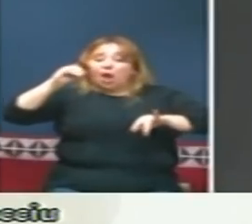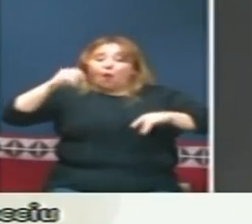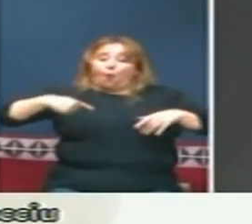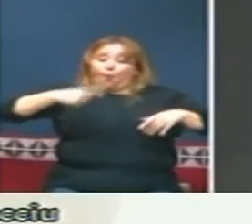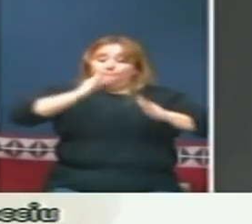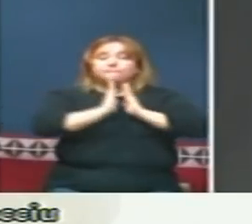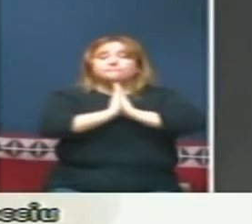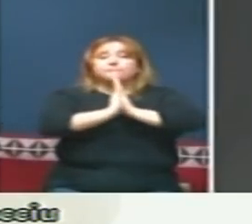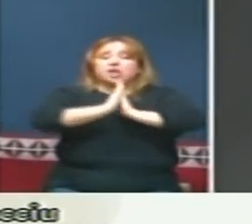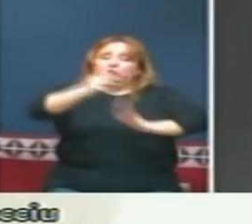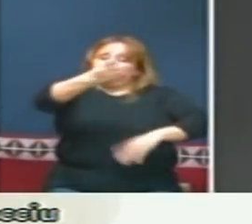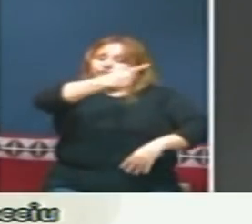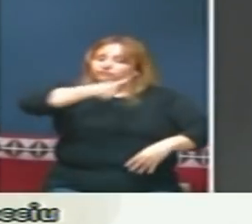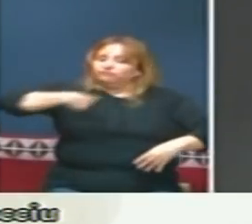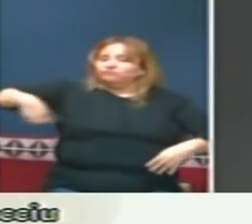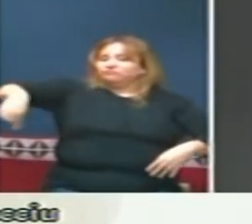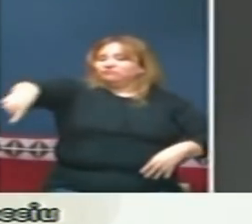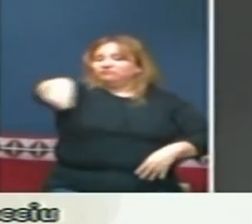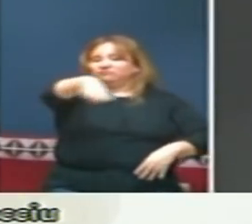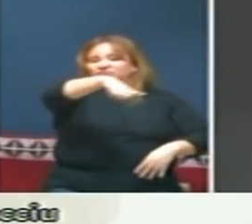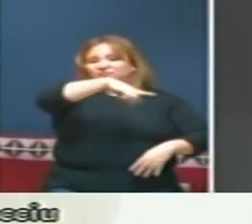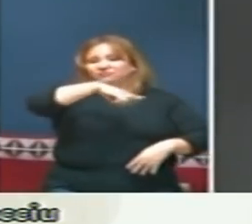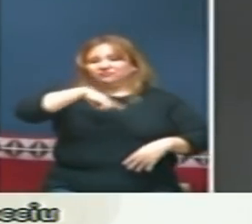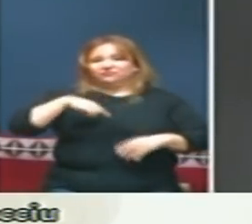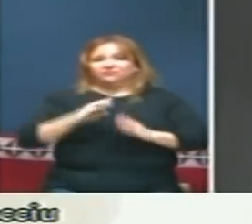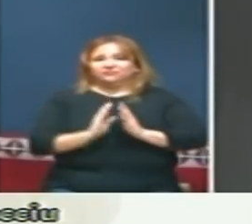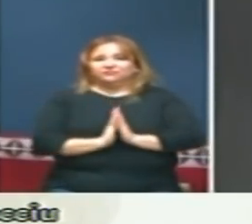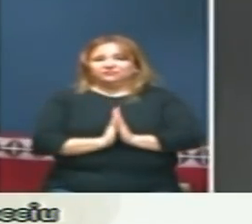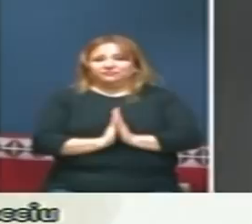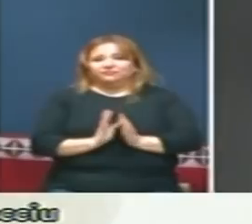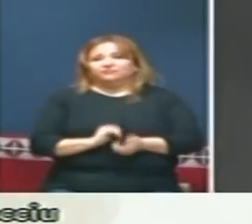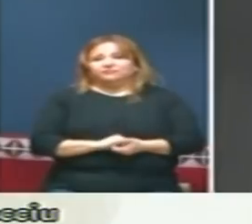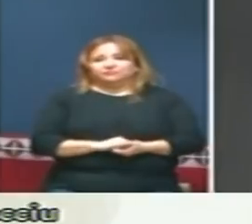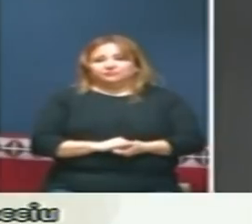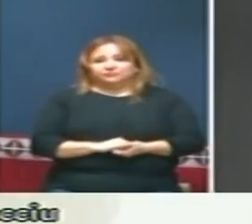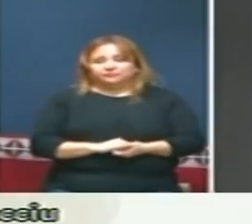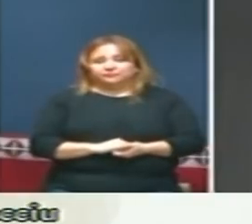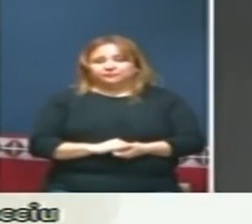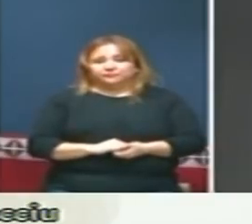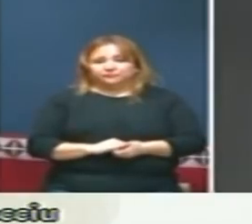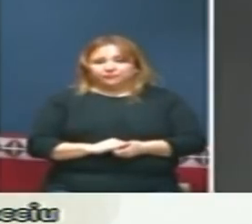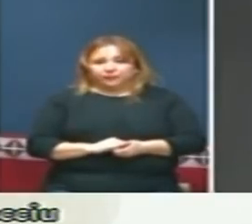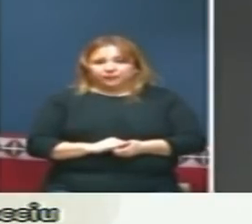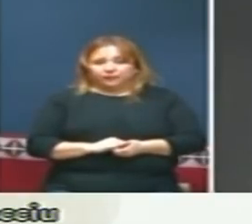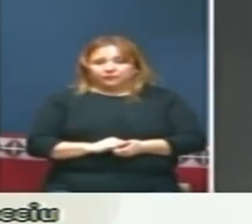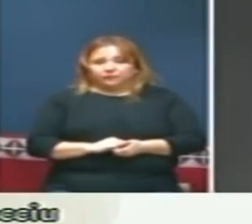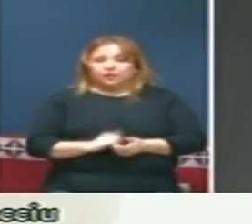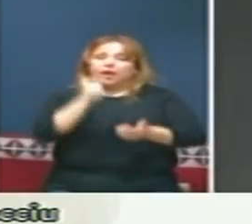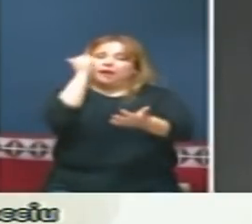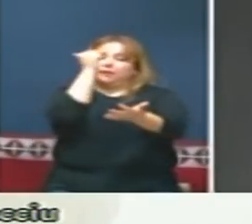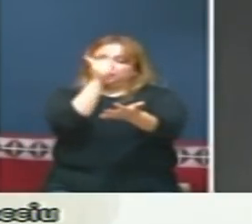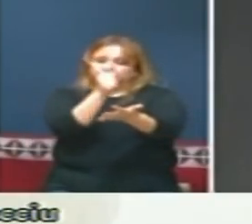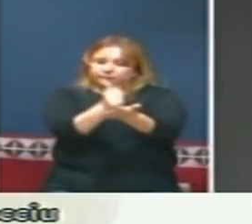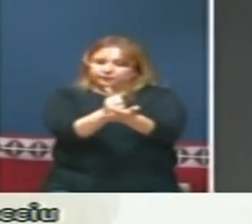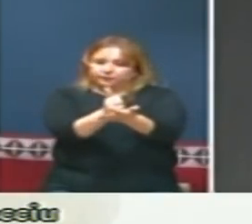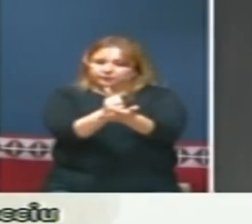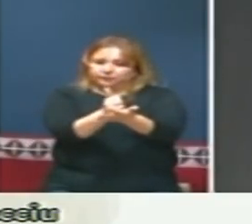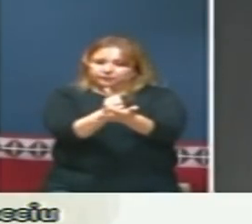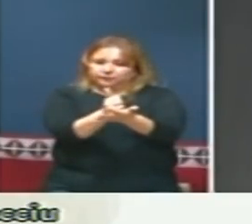nosotros. Beato Wenceslao Pedernera, ruega por nosotros. Amén.